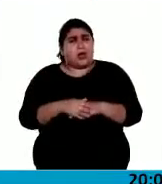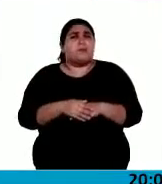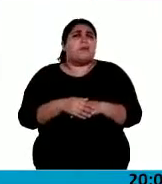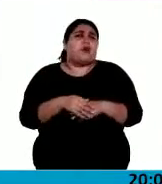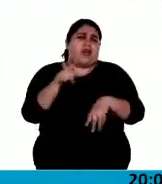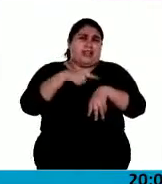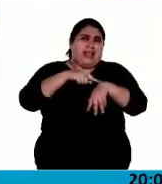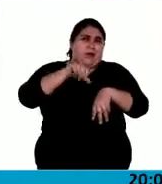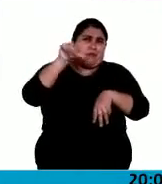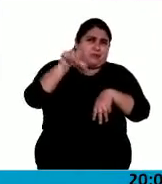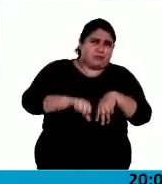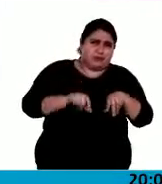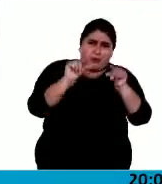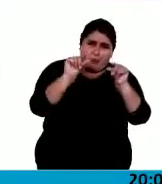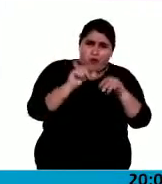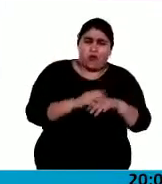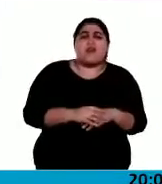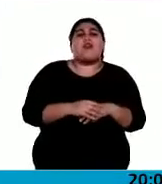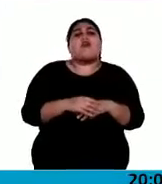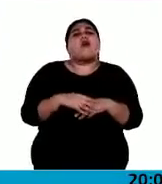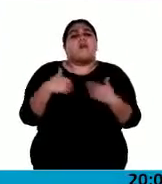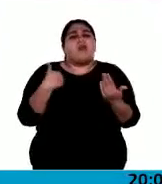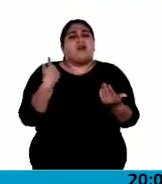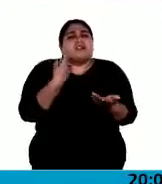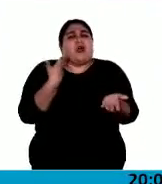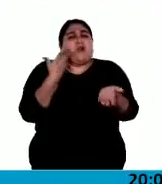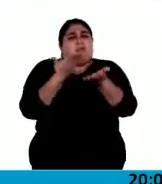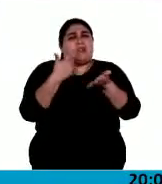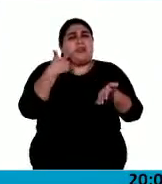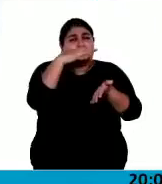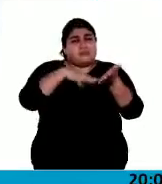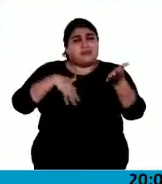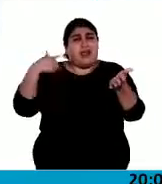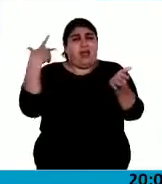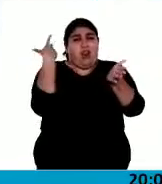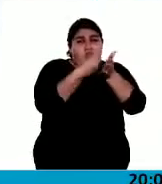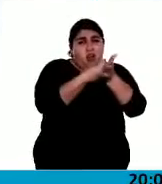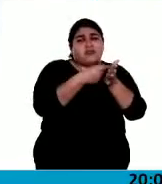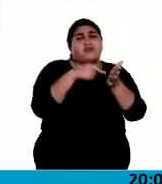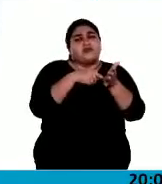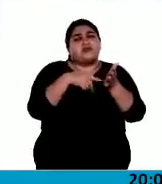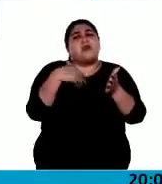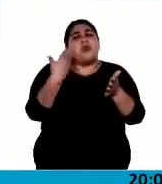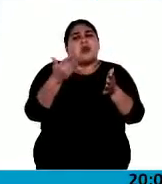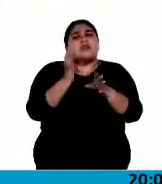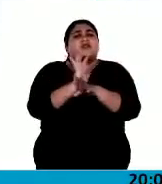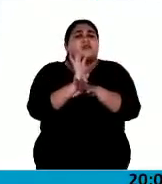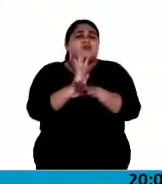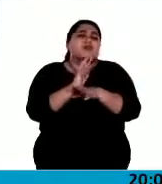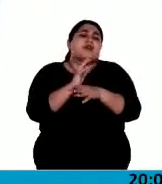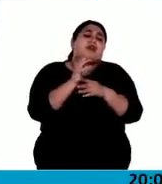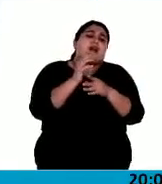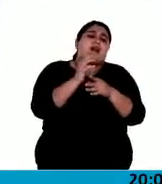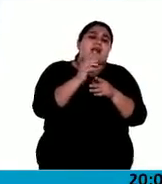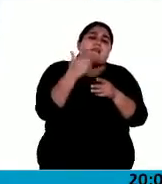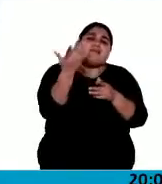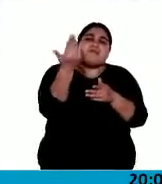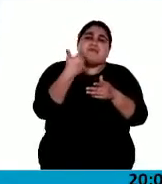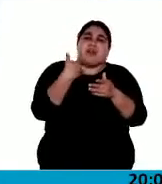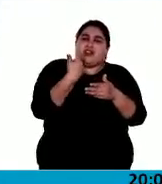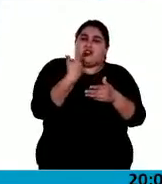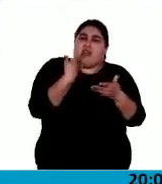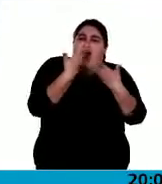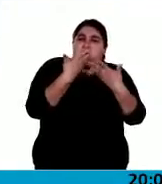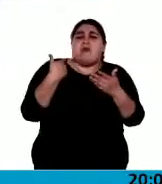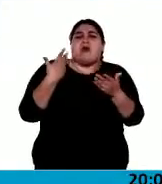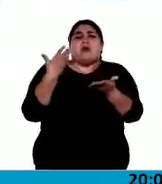eso justamente hemos presentado este pedido de informe que fue rechazado lamentablemente y por eso estoy haciendo uso de la palabra y también hemos pedido la interpelación